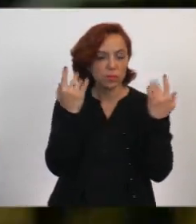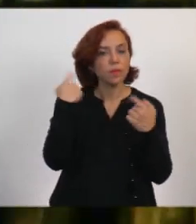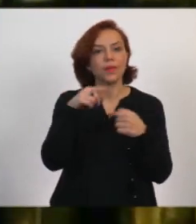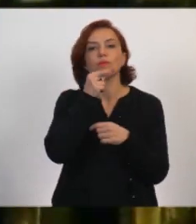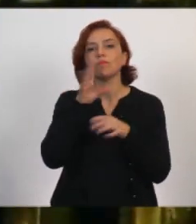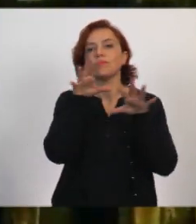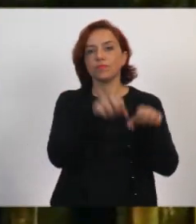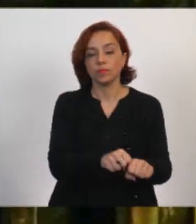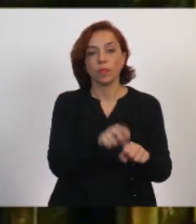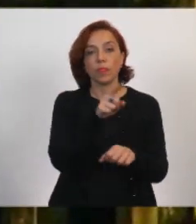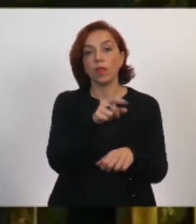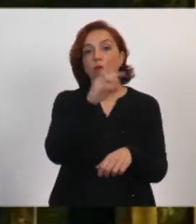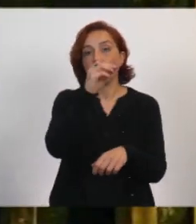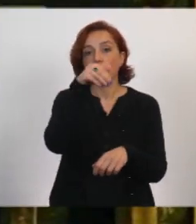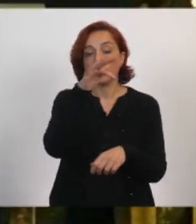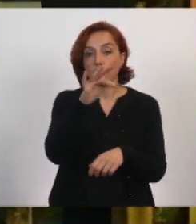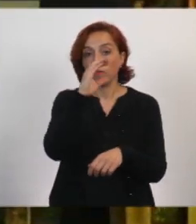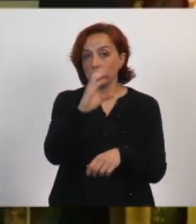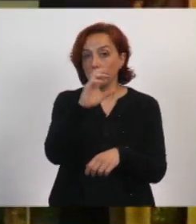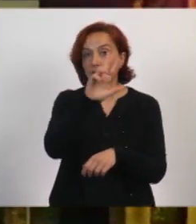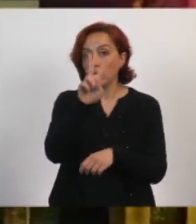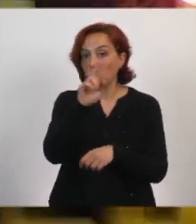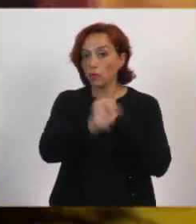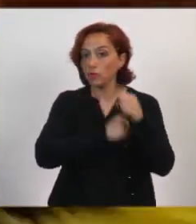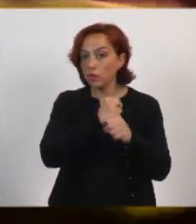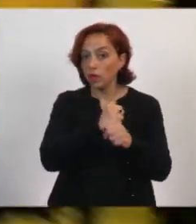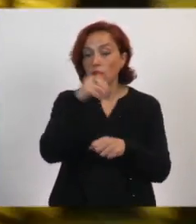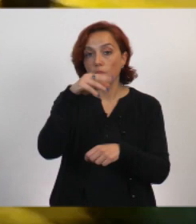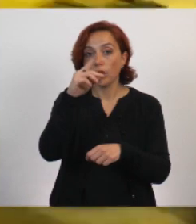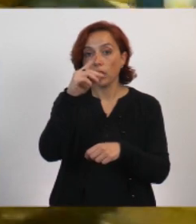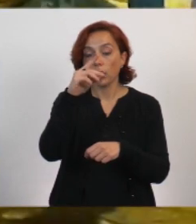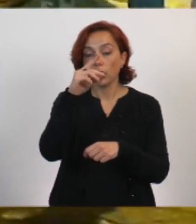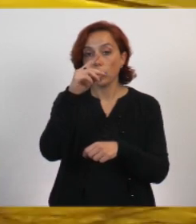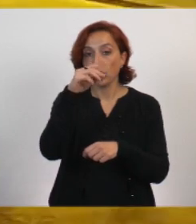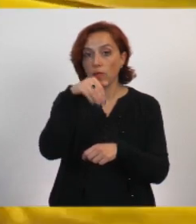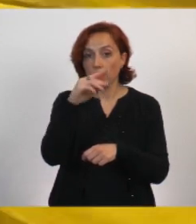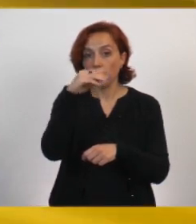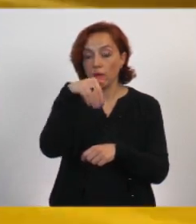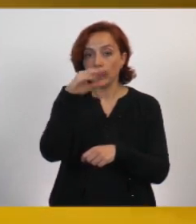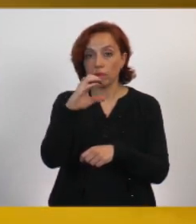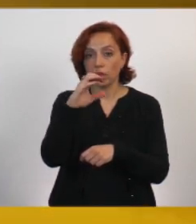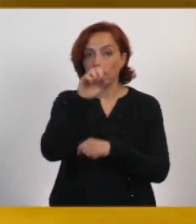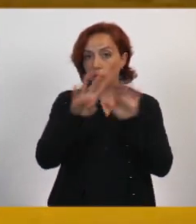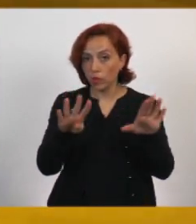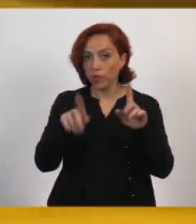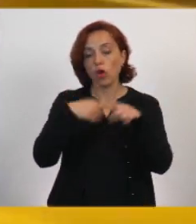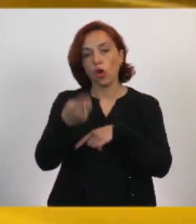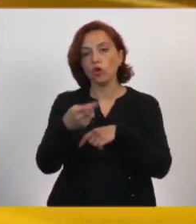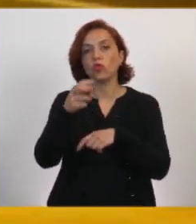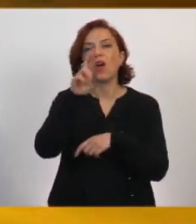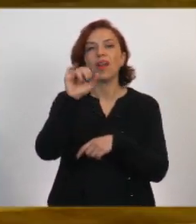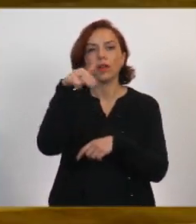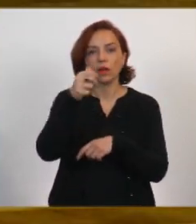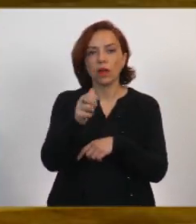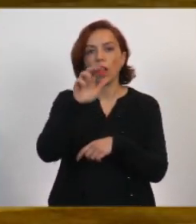varias direcciones, pero fueron detenidos por la policía. Fueron identificados como DMFC de 32 años, MDMC de 19 años